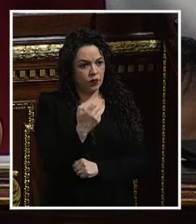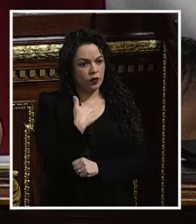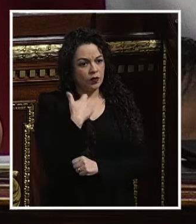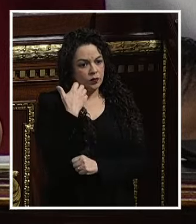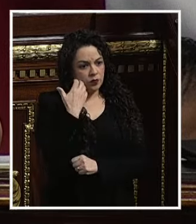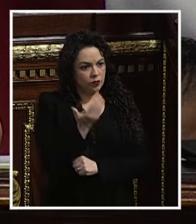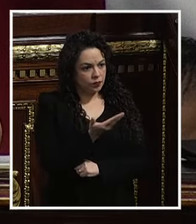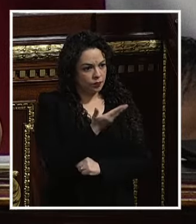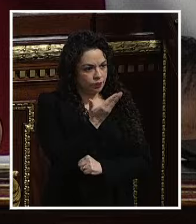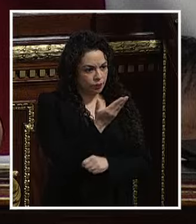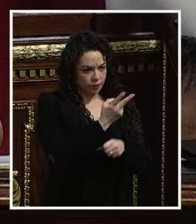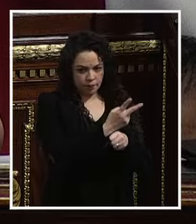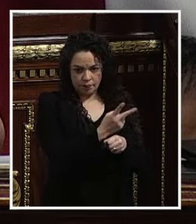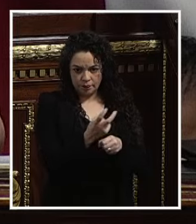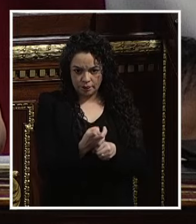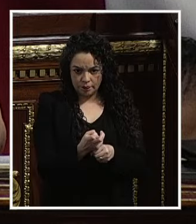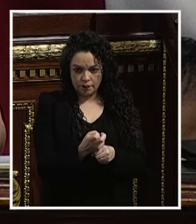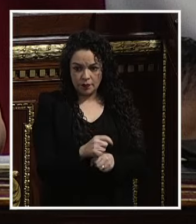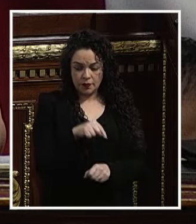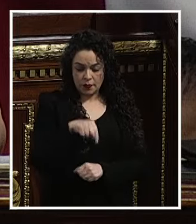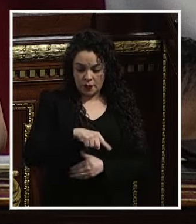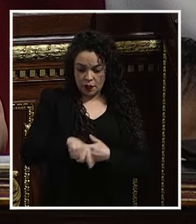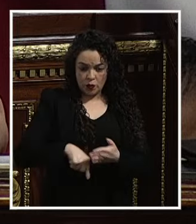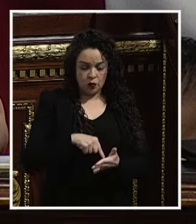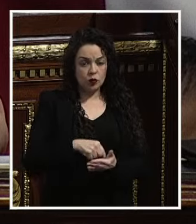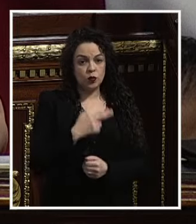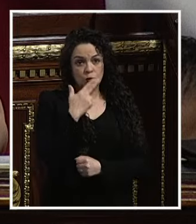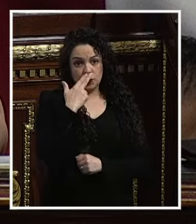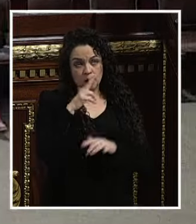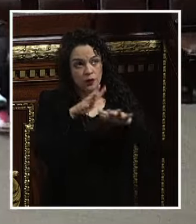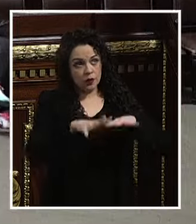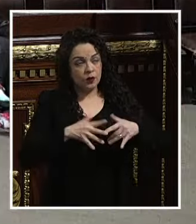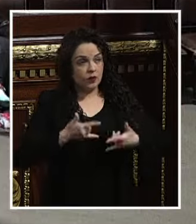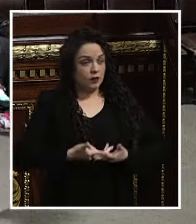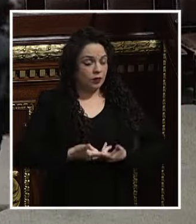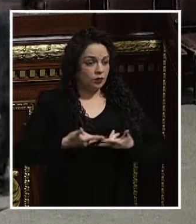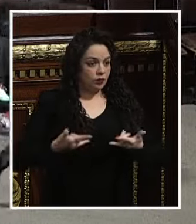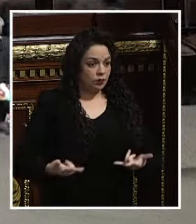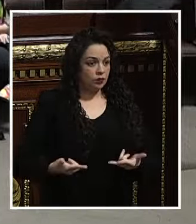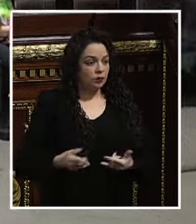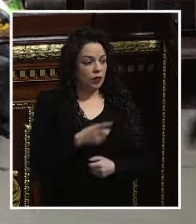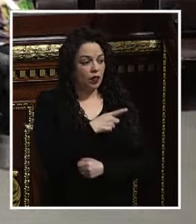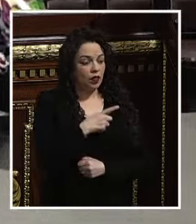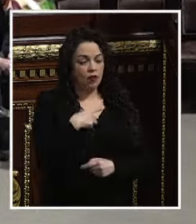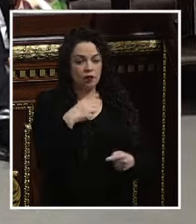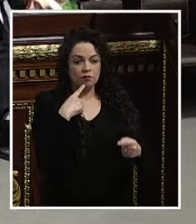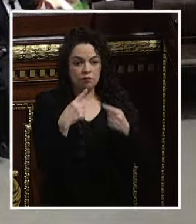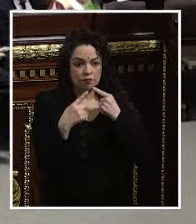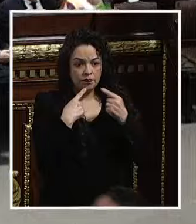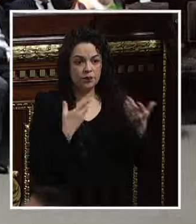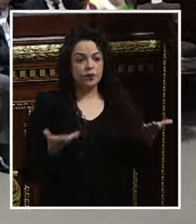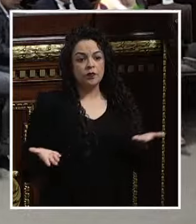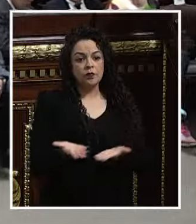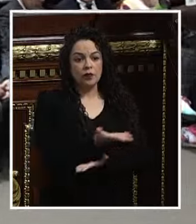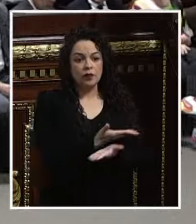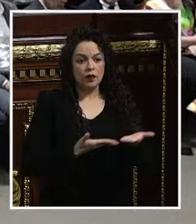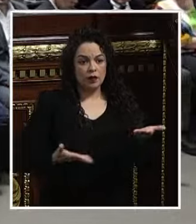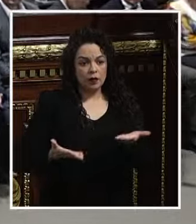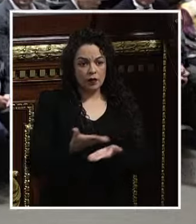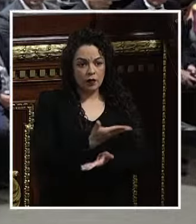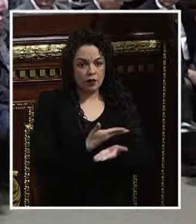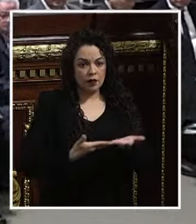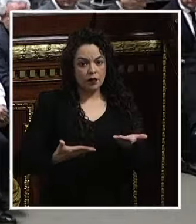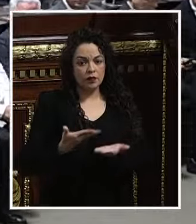histórico refrendemos en todo momento las prácticas del diálogo, la pluralidad y la rendición